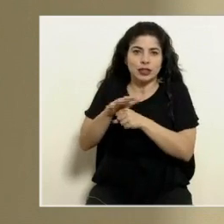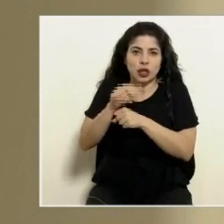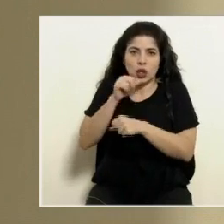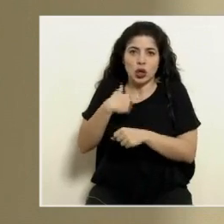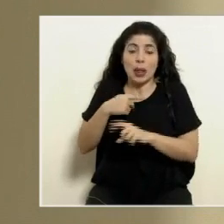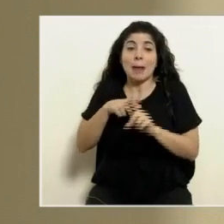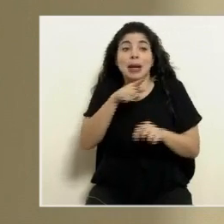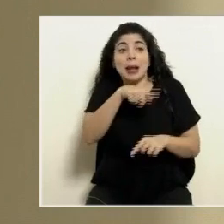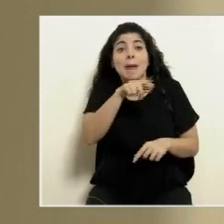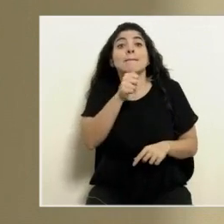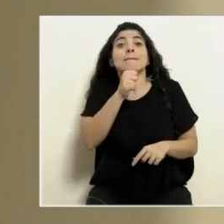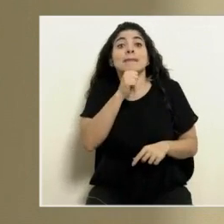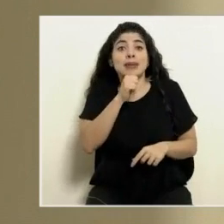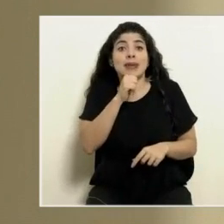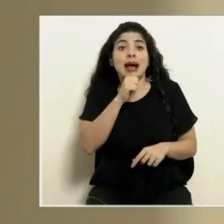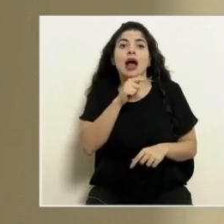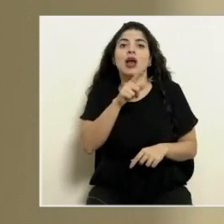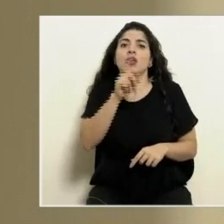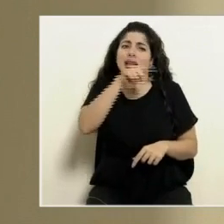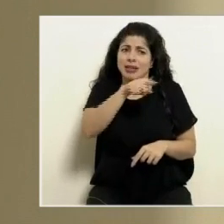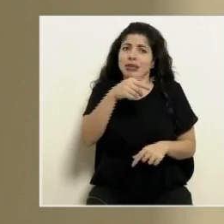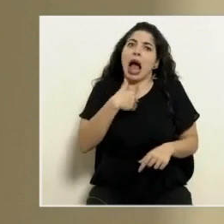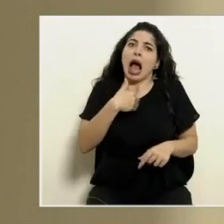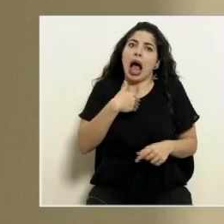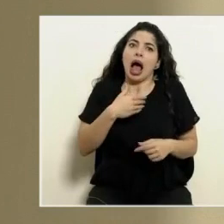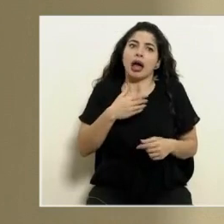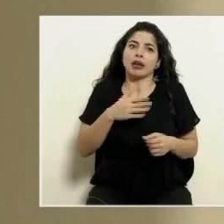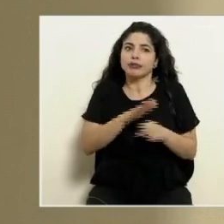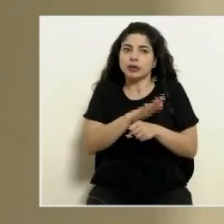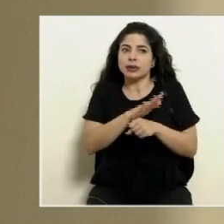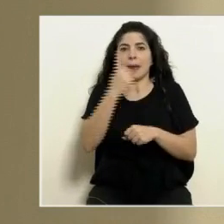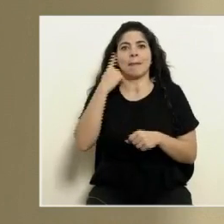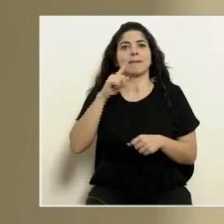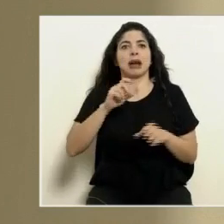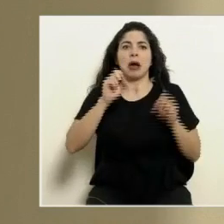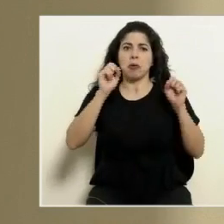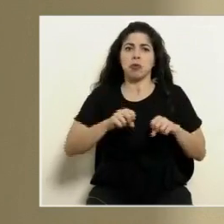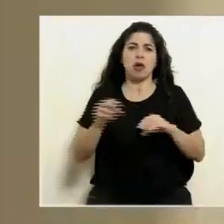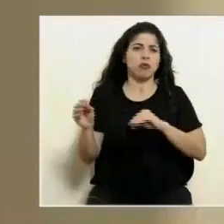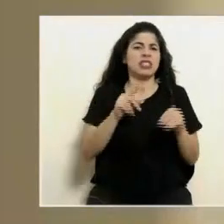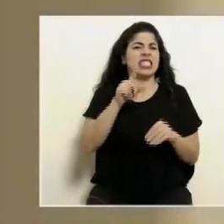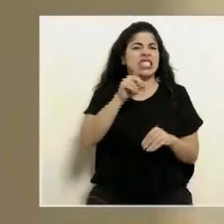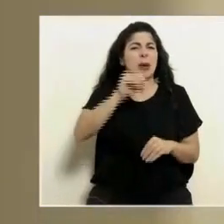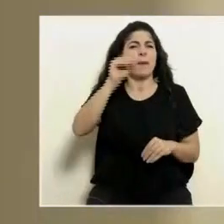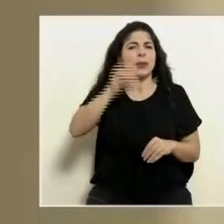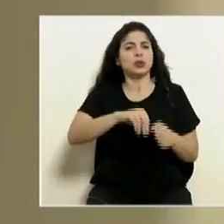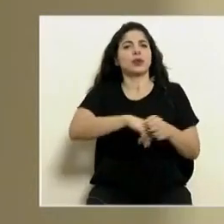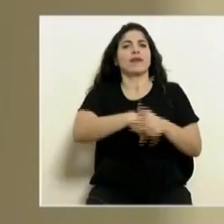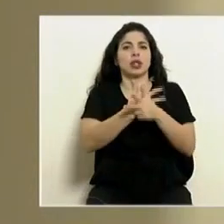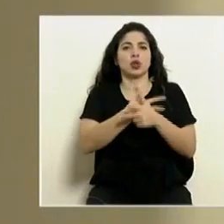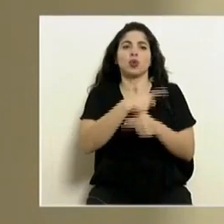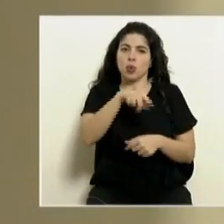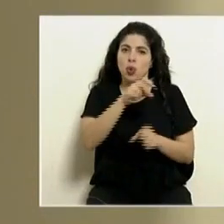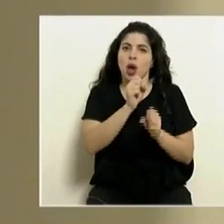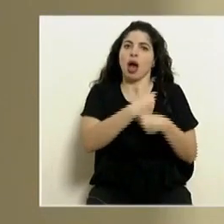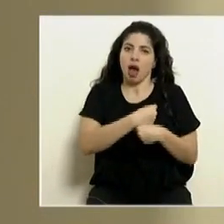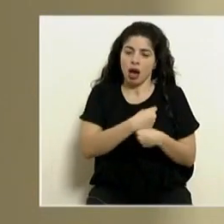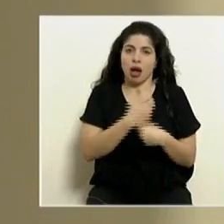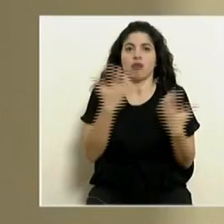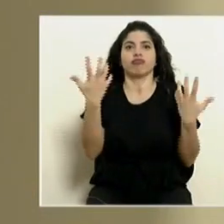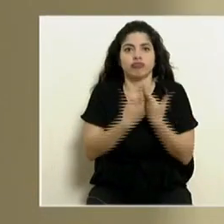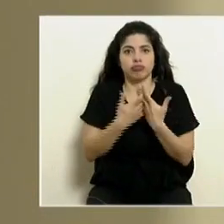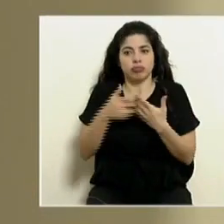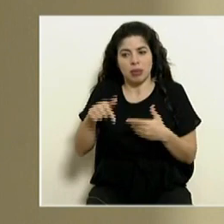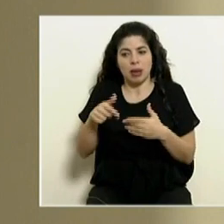el caso de los privados, pues lo lógico es que ellos sí tienen las condiciones para poder asumir ese 100% de virtualidad y que lo puedan hacer en concordancia con